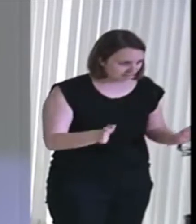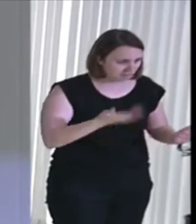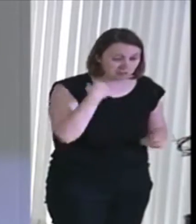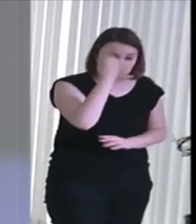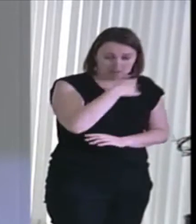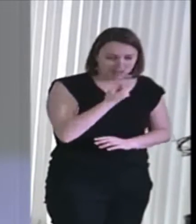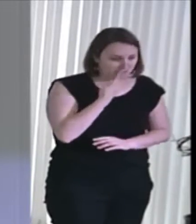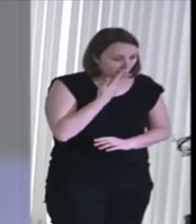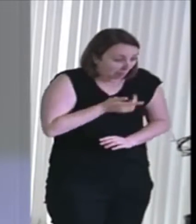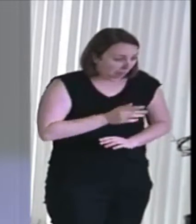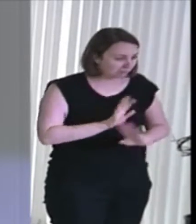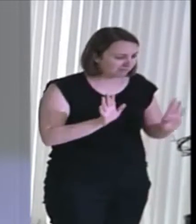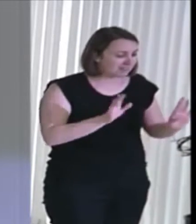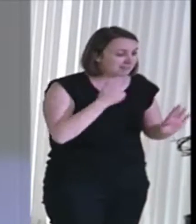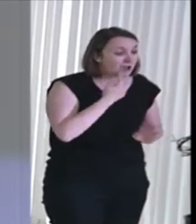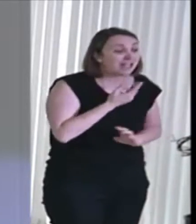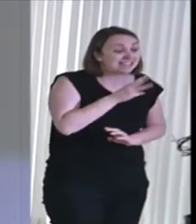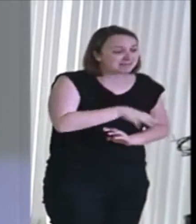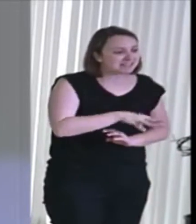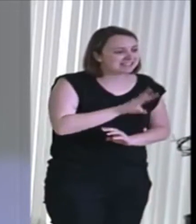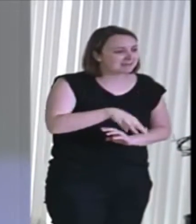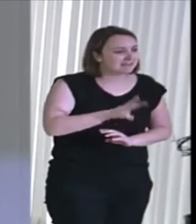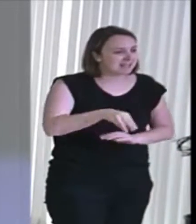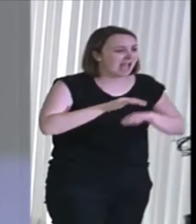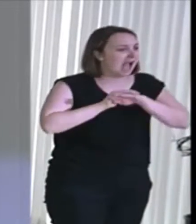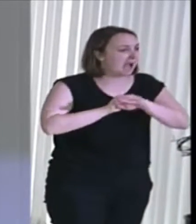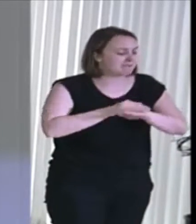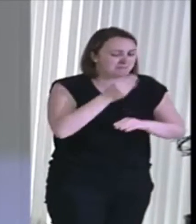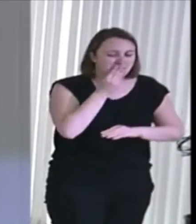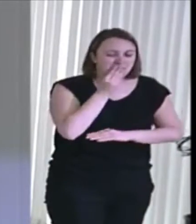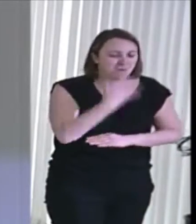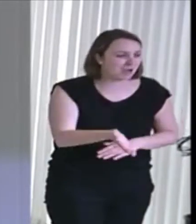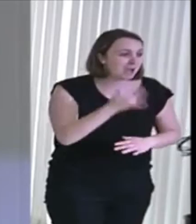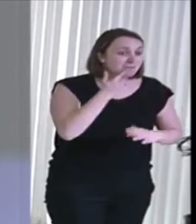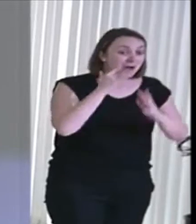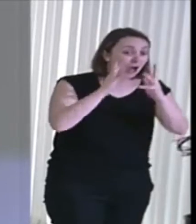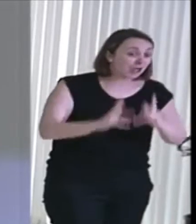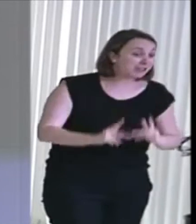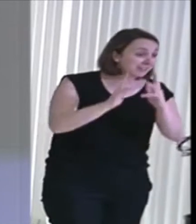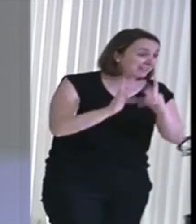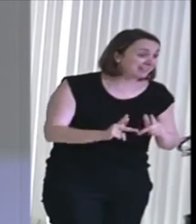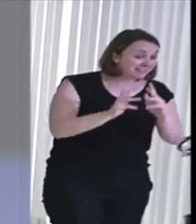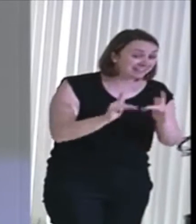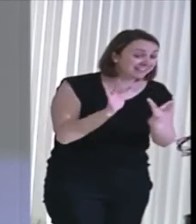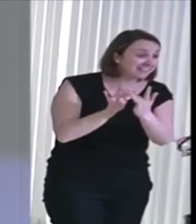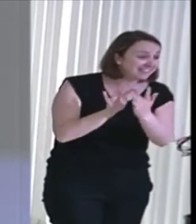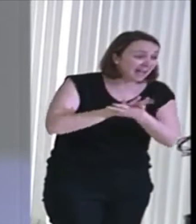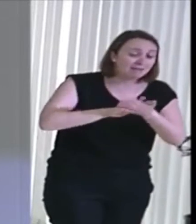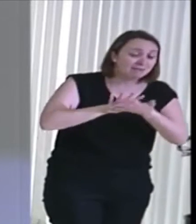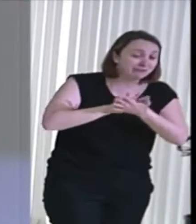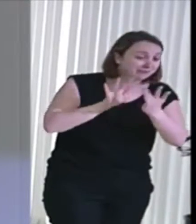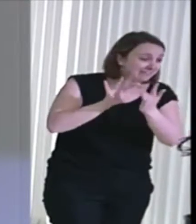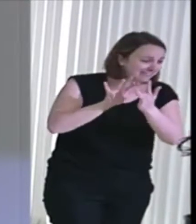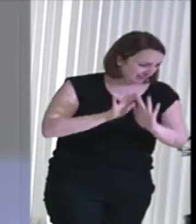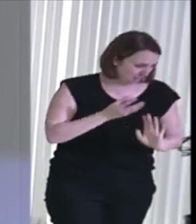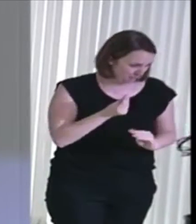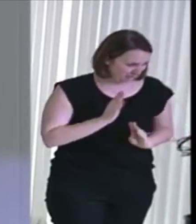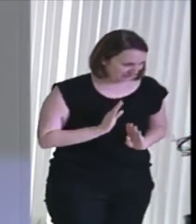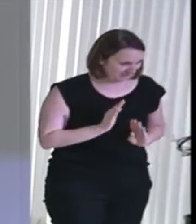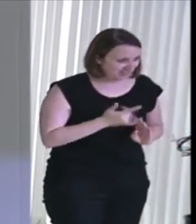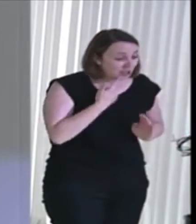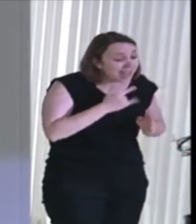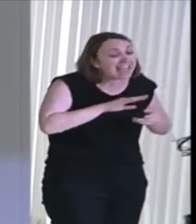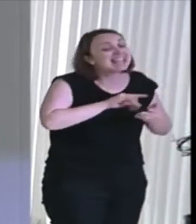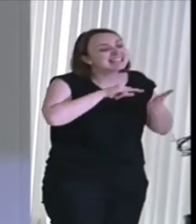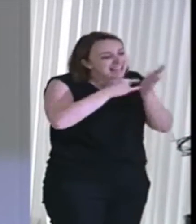ni de su cara, pero cada 3 meses es mi mejor amiga, porque la semana que tienes que hacer contabilidad hablas más con tu contable que con el resto, ¿no? Entonces la tecnología te ayuda